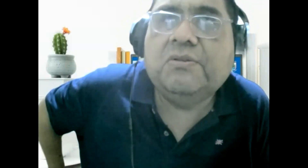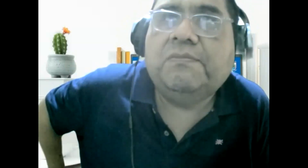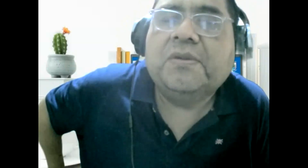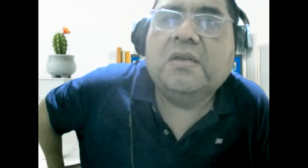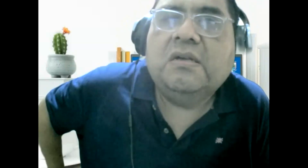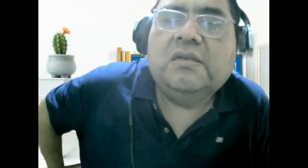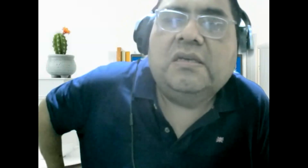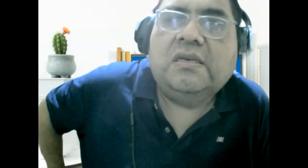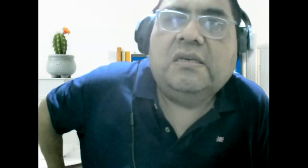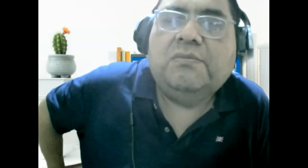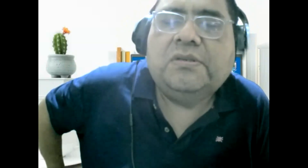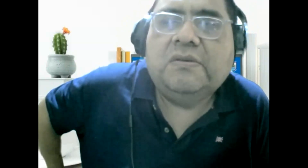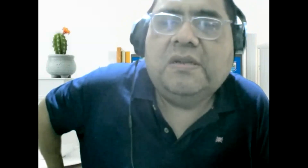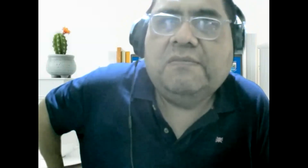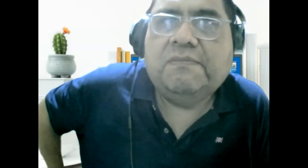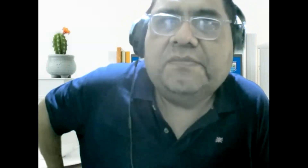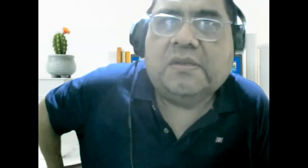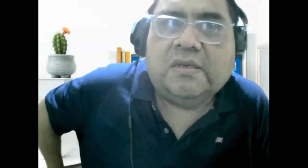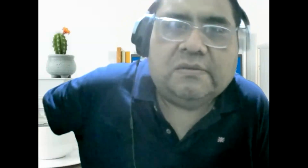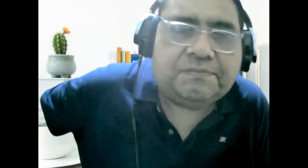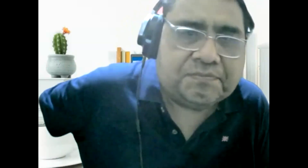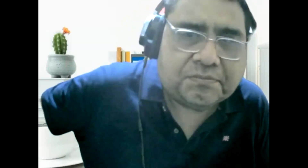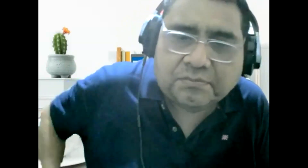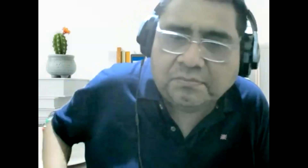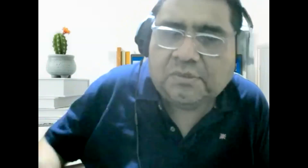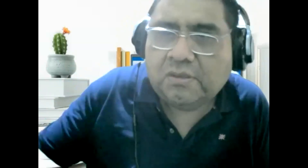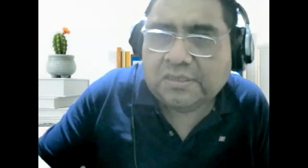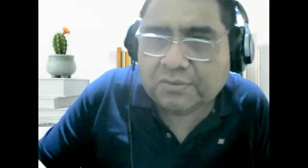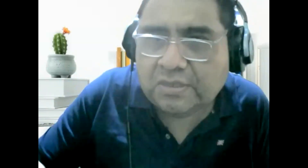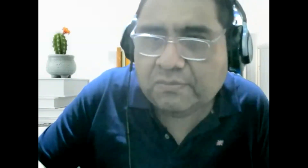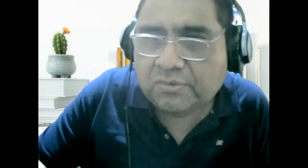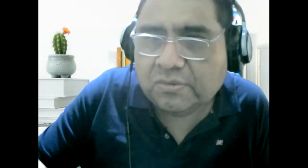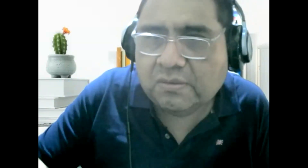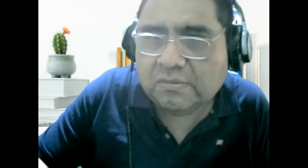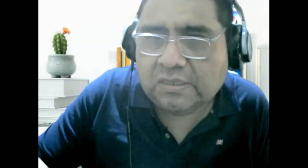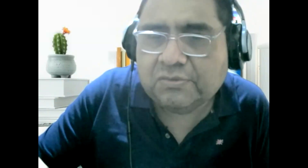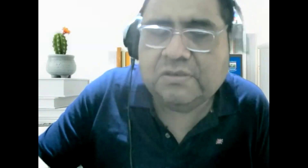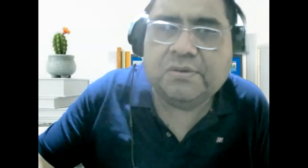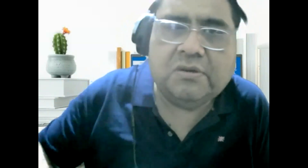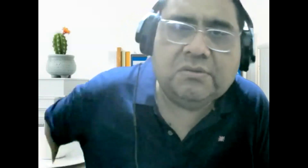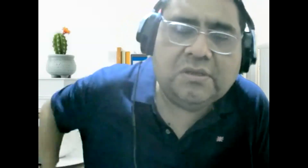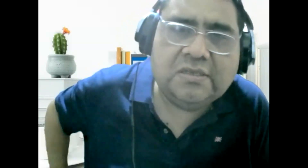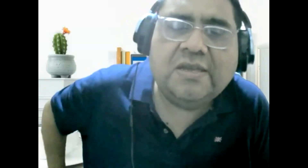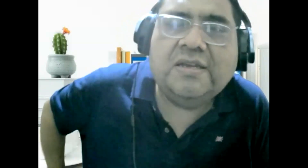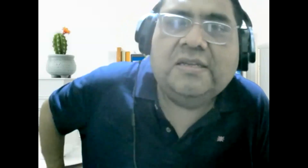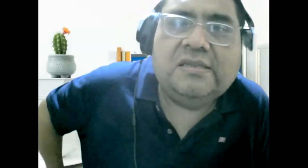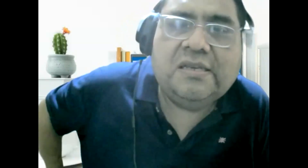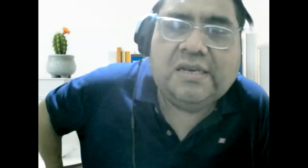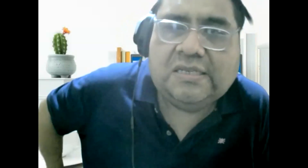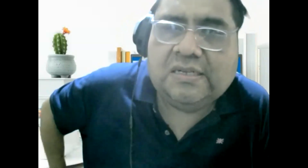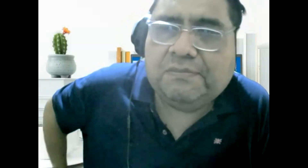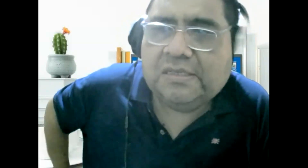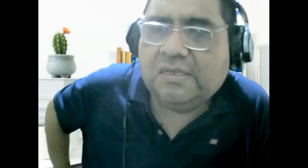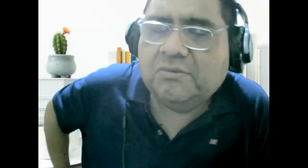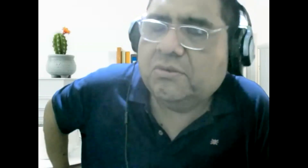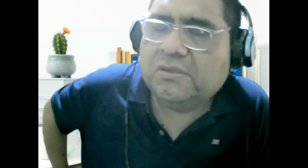muy rápido, muy posible eh, lo desarrollemos, claro, siempre y cuando ustedes